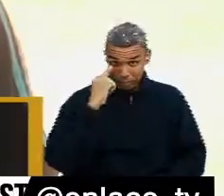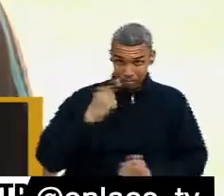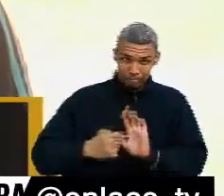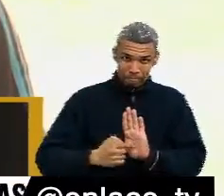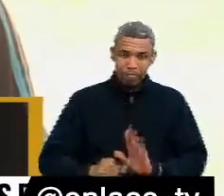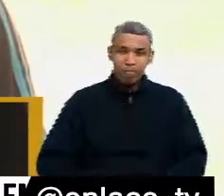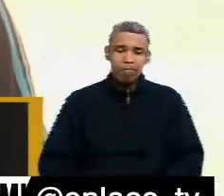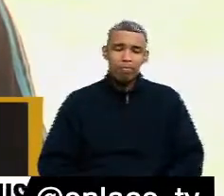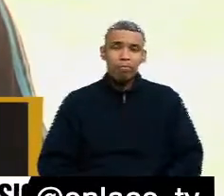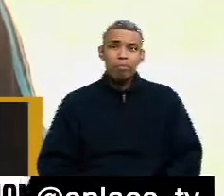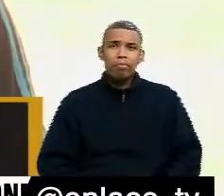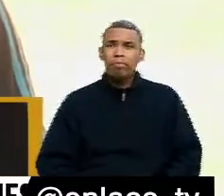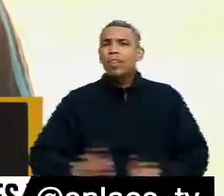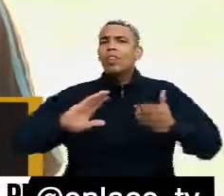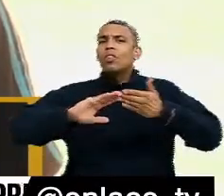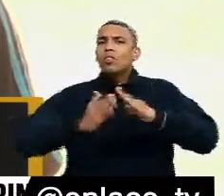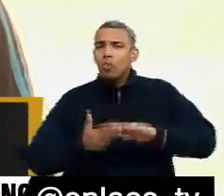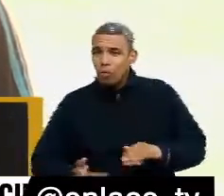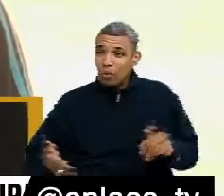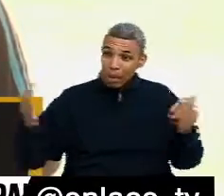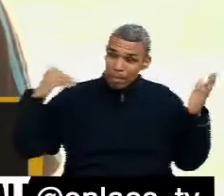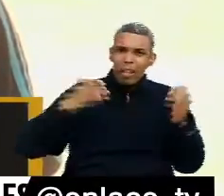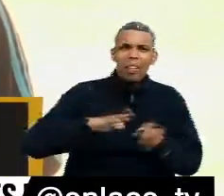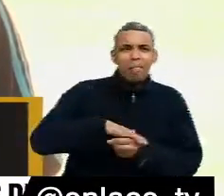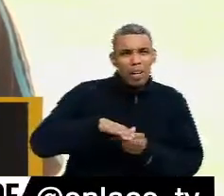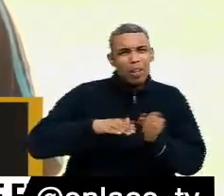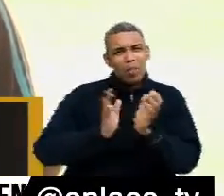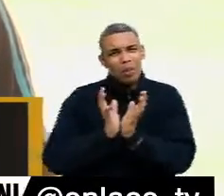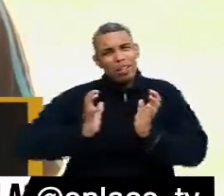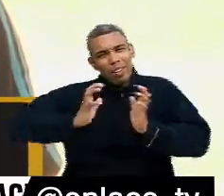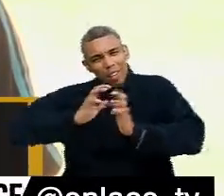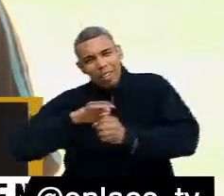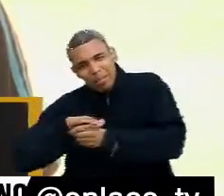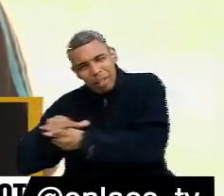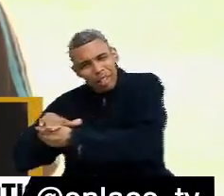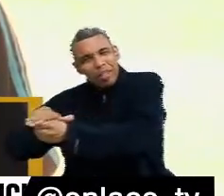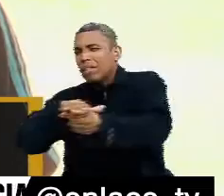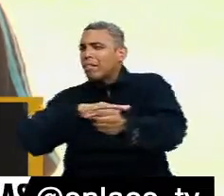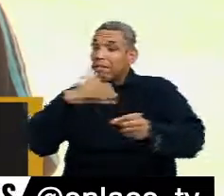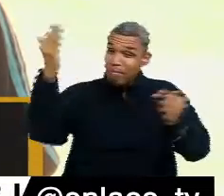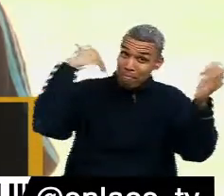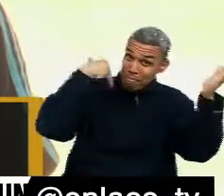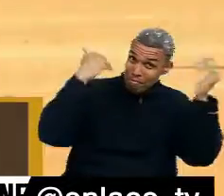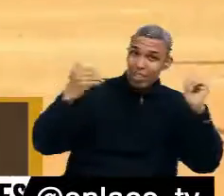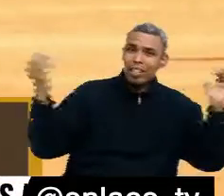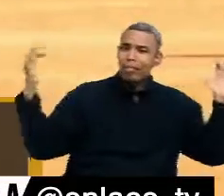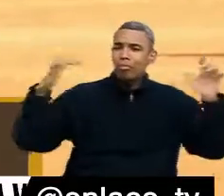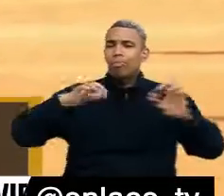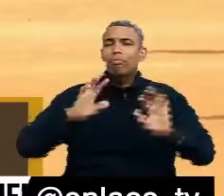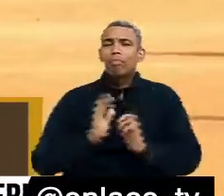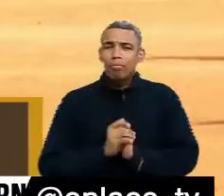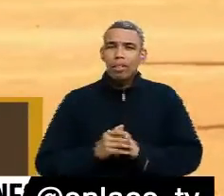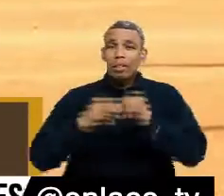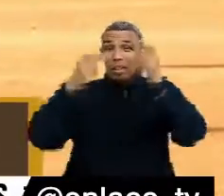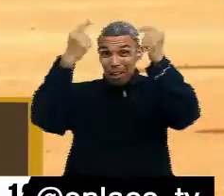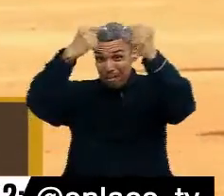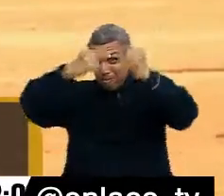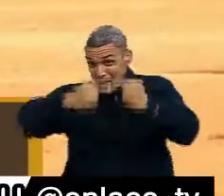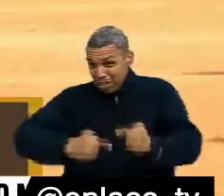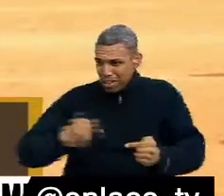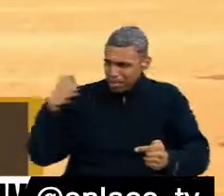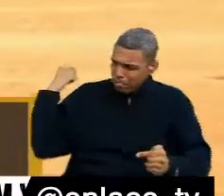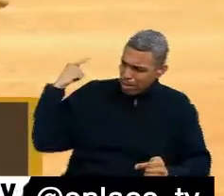comunidad de aquí del barrio Aguas Claras y de toda la ciudad de Barranca Bermeja, y estamos en la novena fecha y esperamos que la